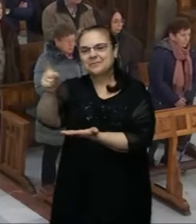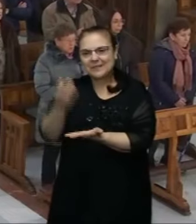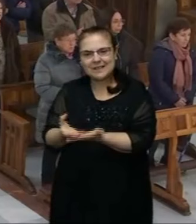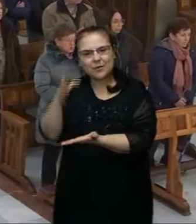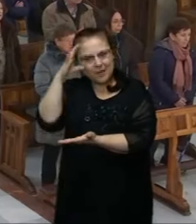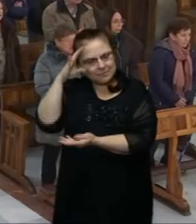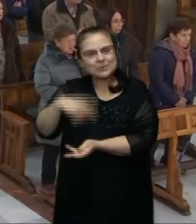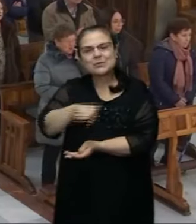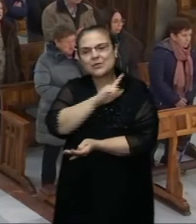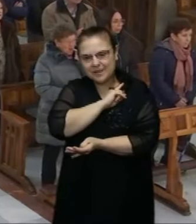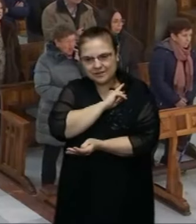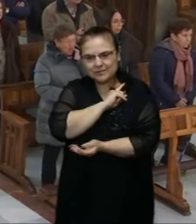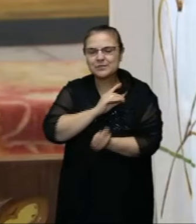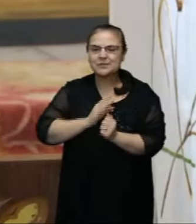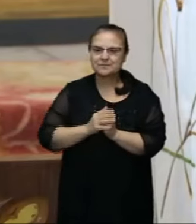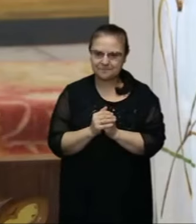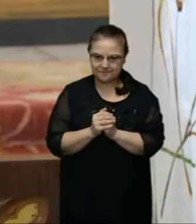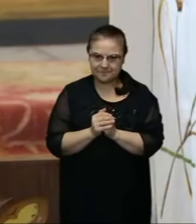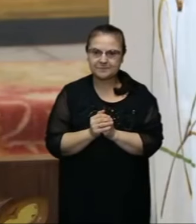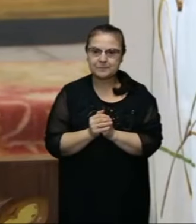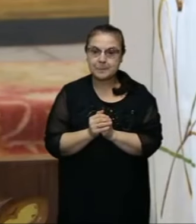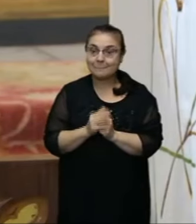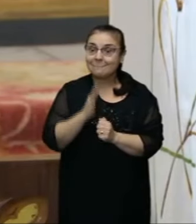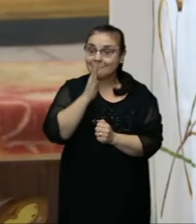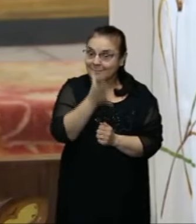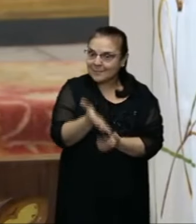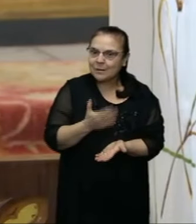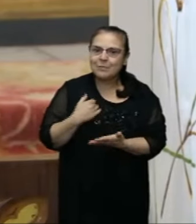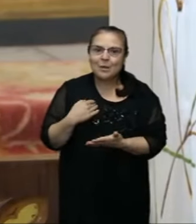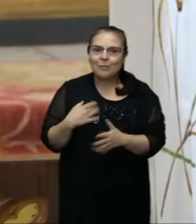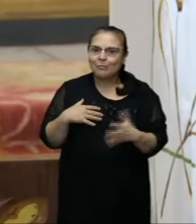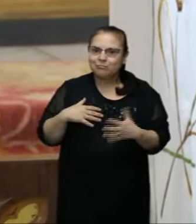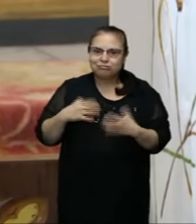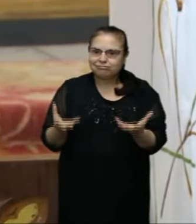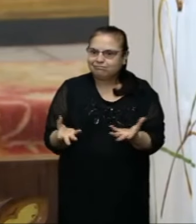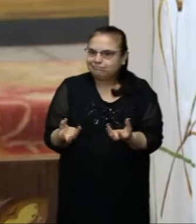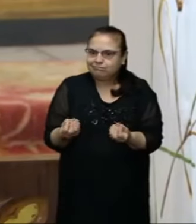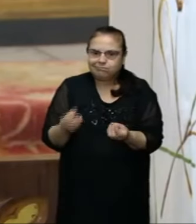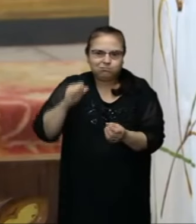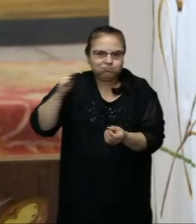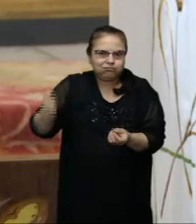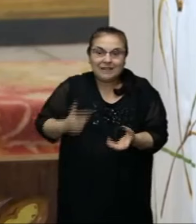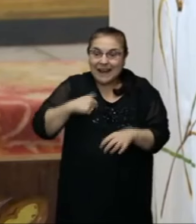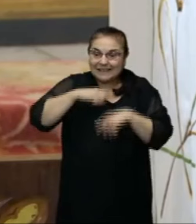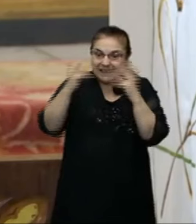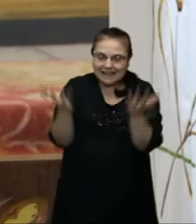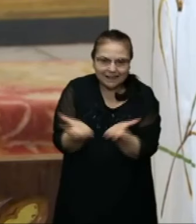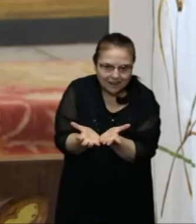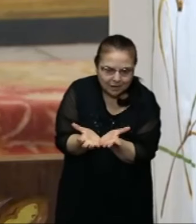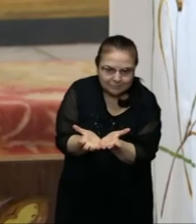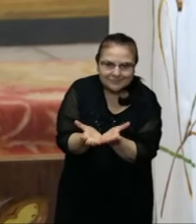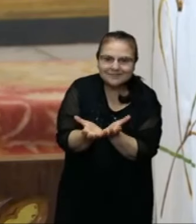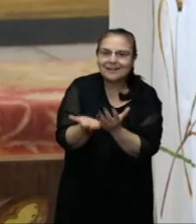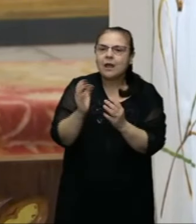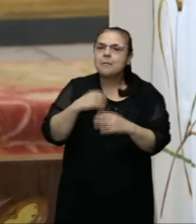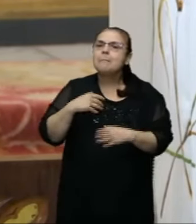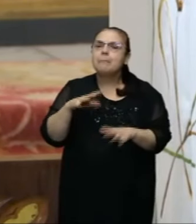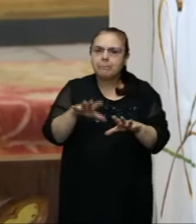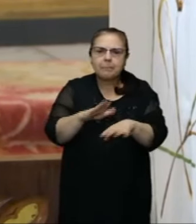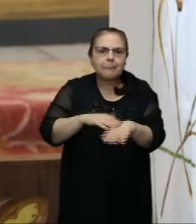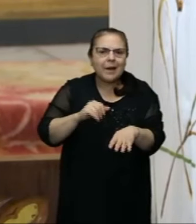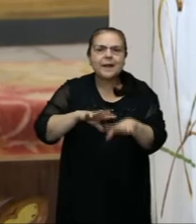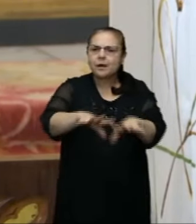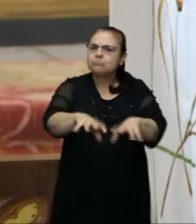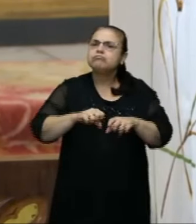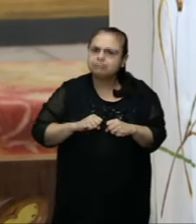Señor. Te rogamos, Señor. Por los que tienen abundancia de bienes de la tierra, para que comprendan